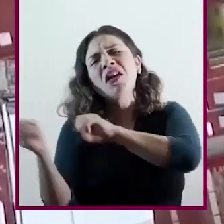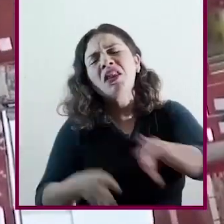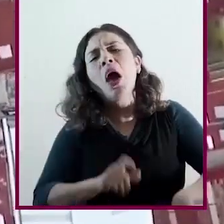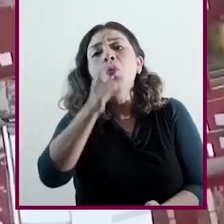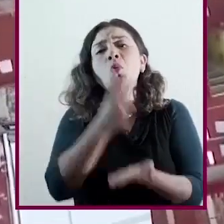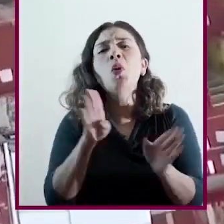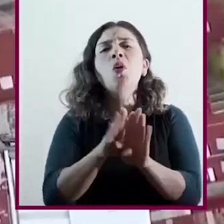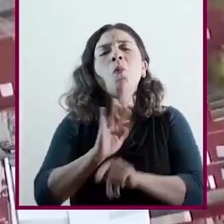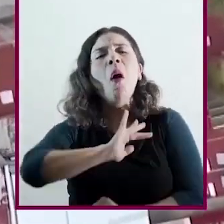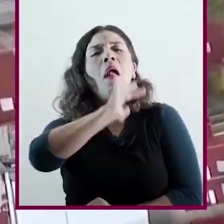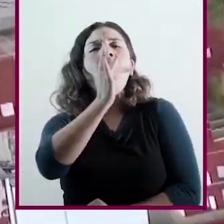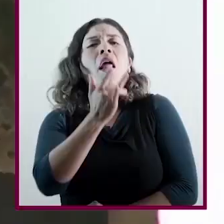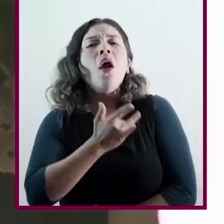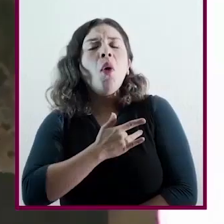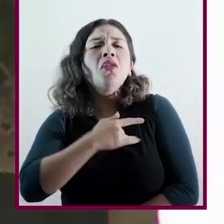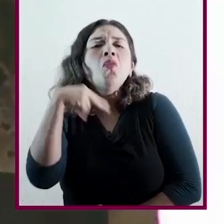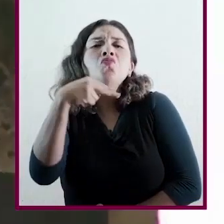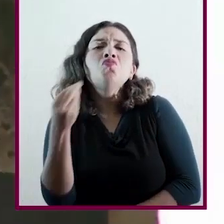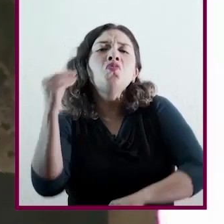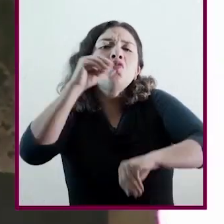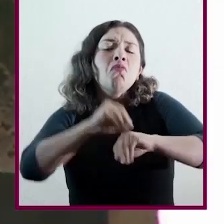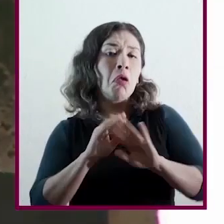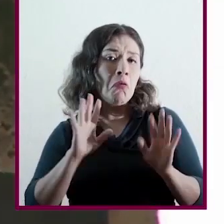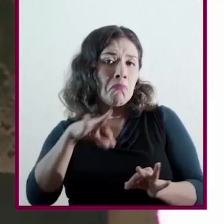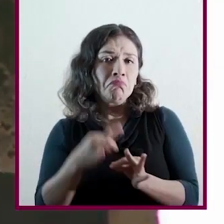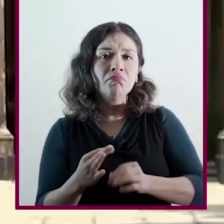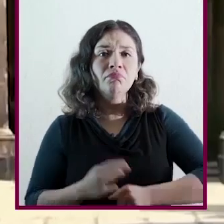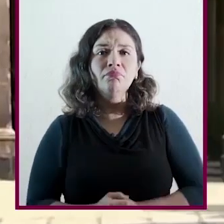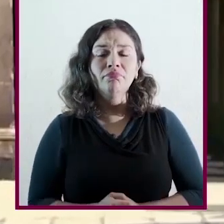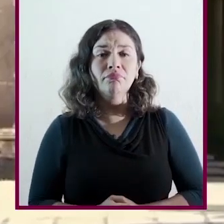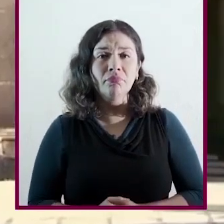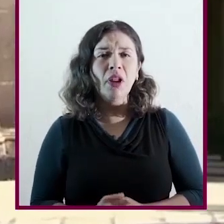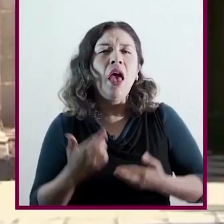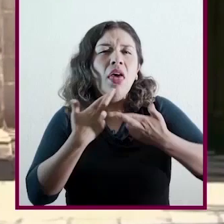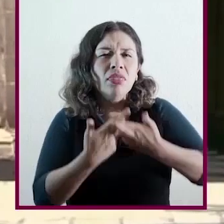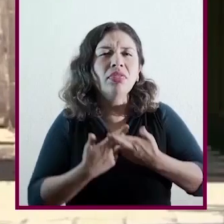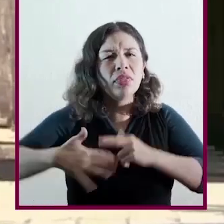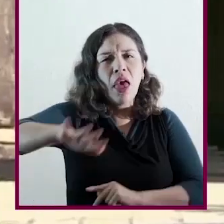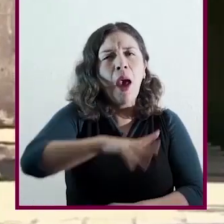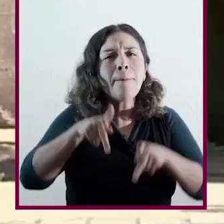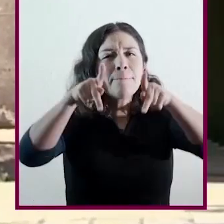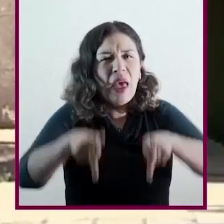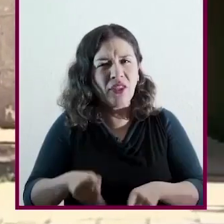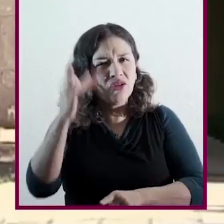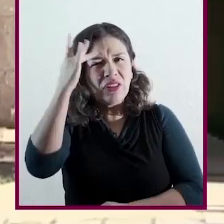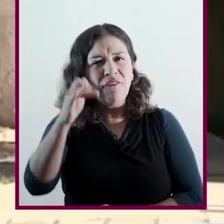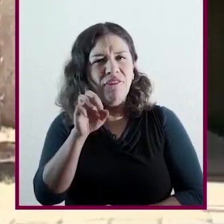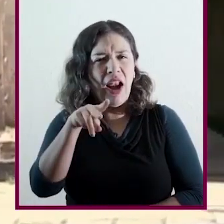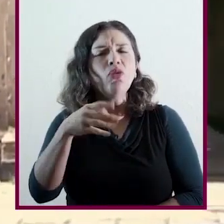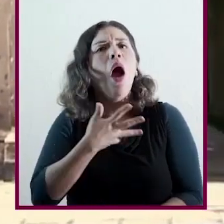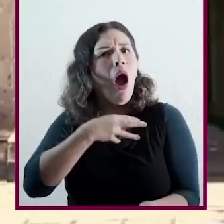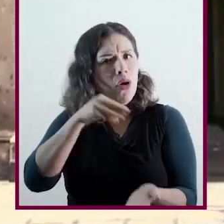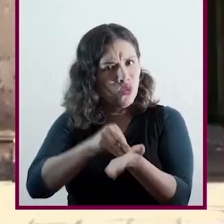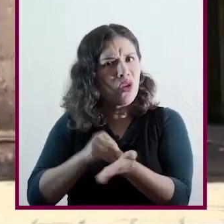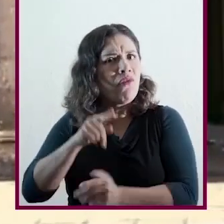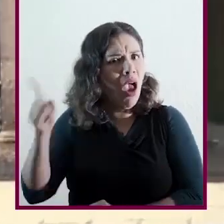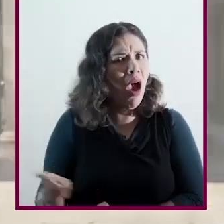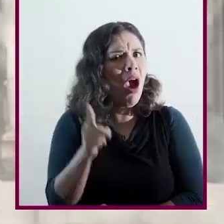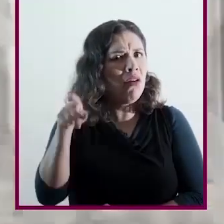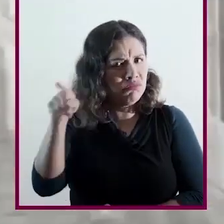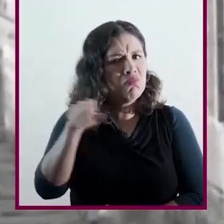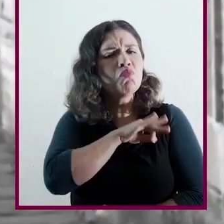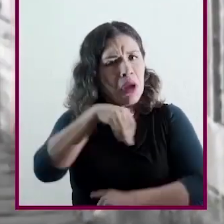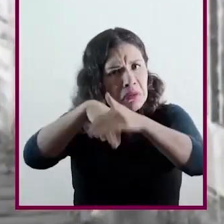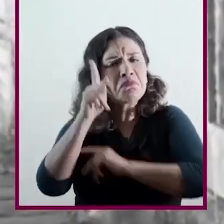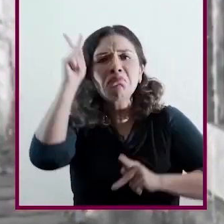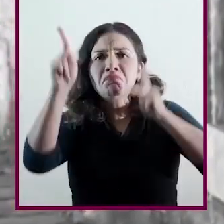olvido, dejando solo un recuerdo en la nomenclatura. La parte restante del Panteón de San Fernando aún existe,